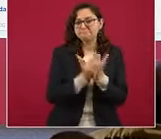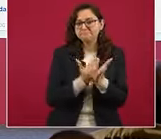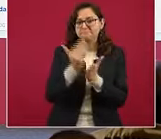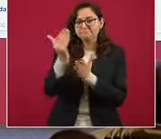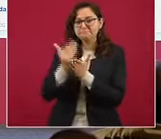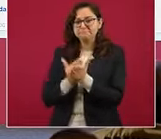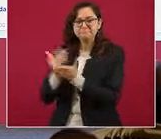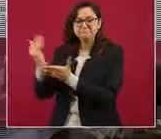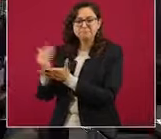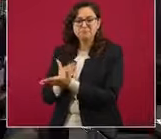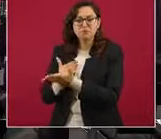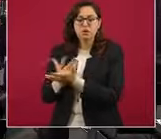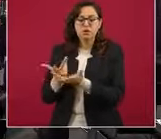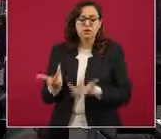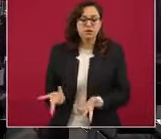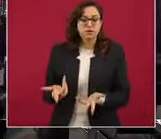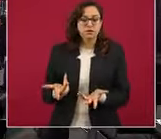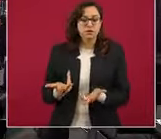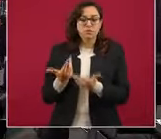en donde